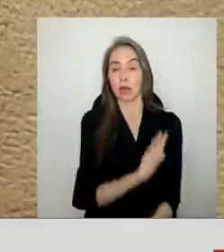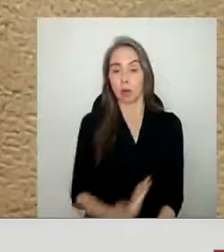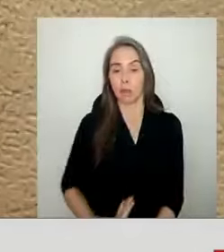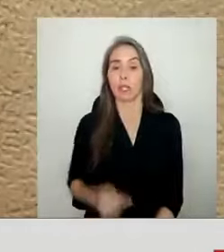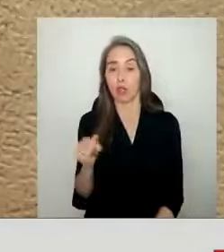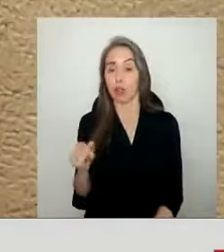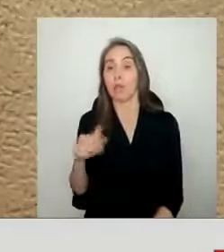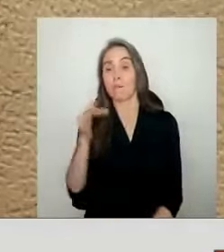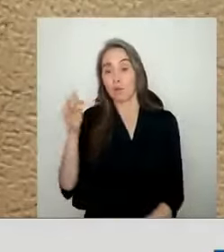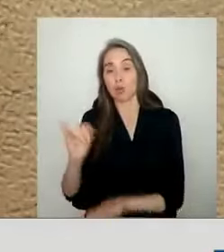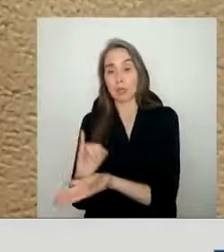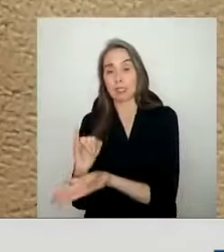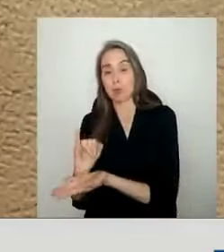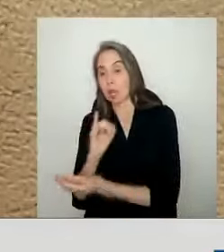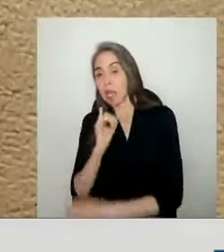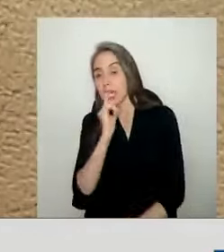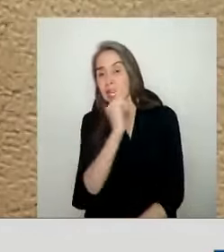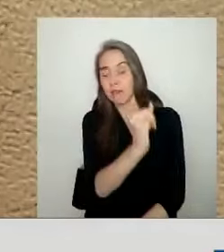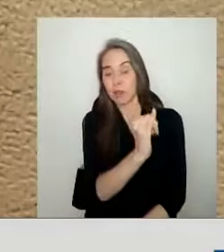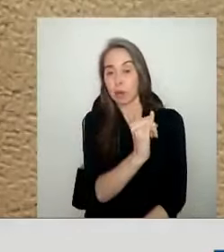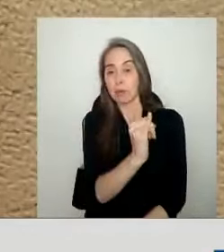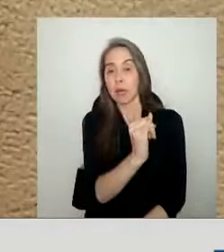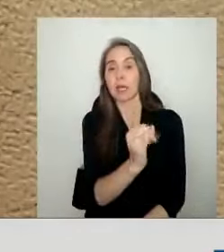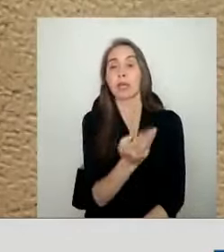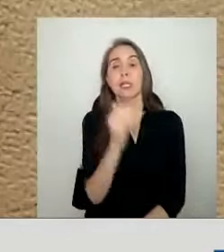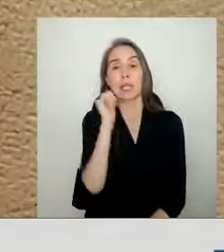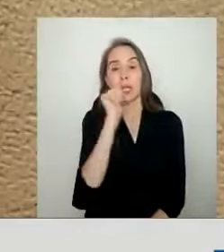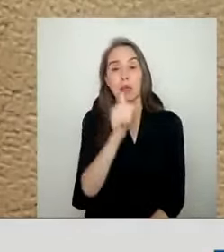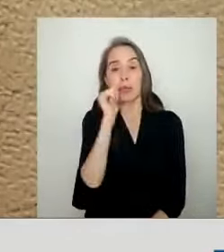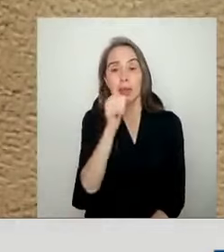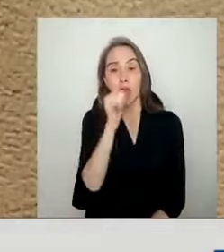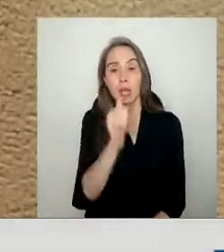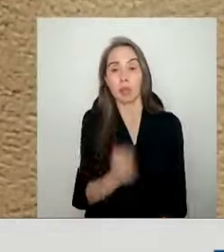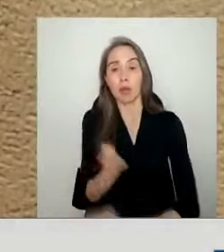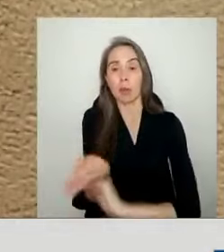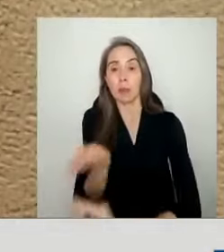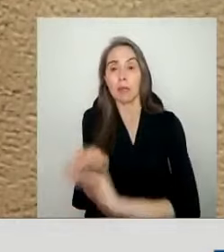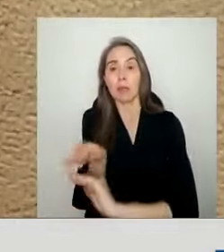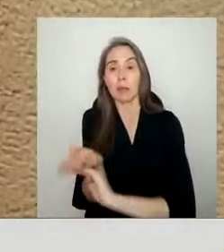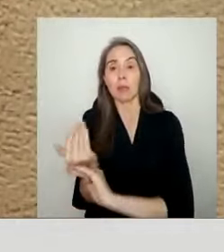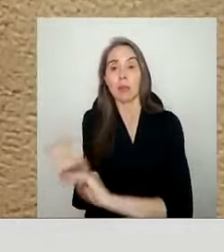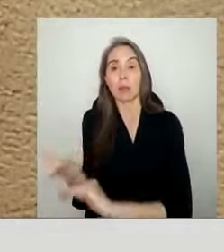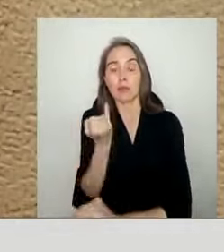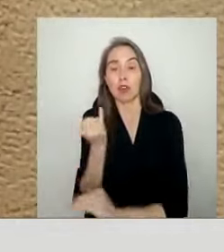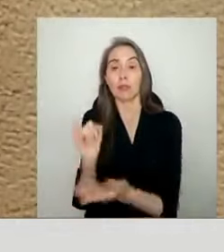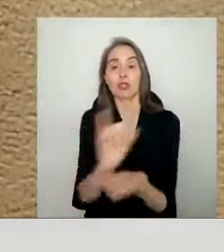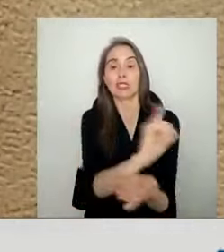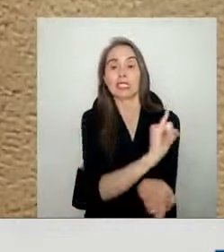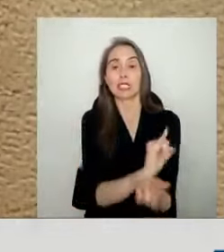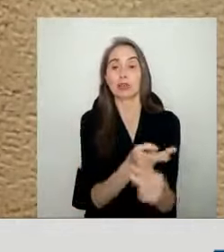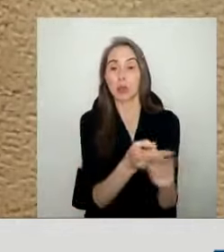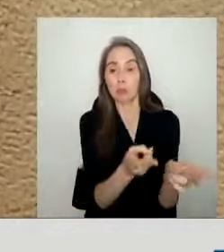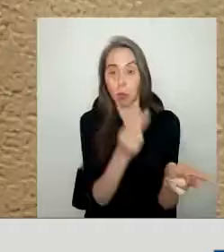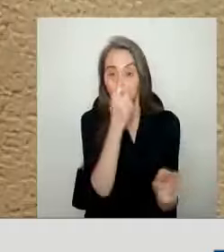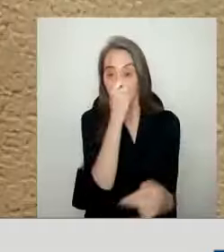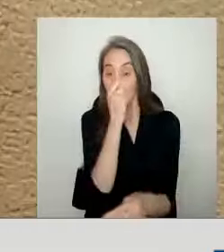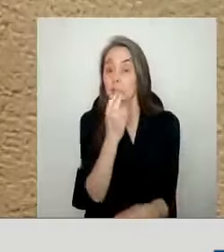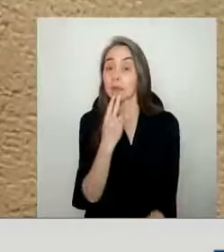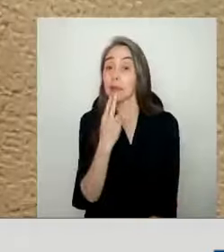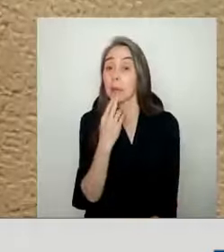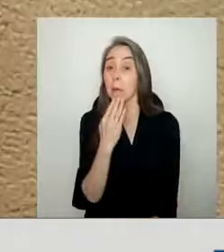responderá a las demandas que diariamente se presentan en relación al sector público sino que también permitirá